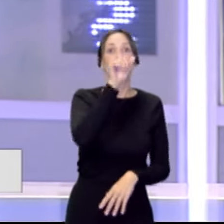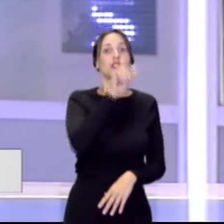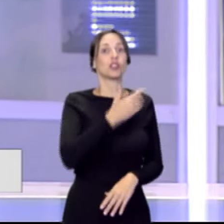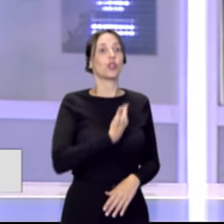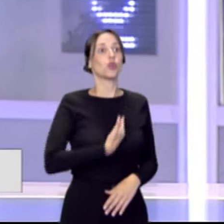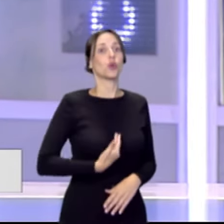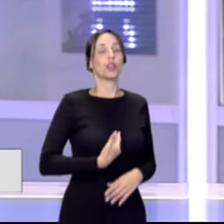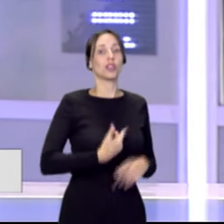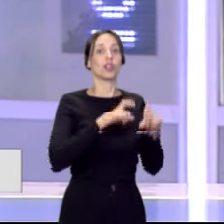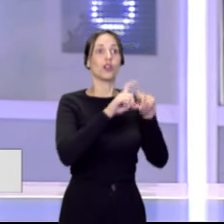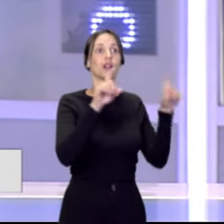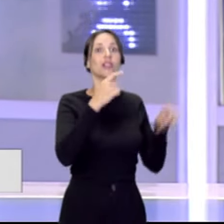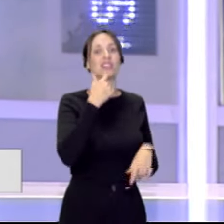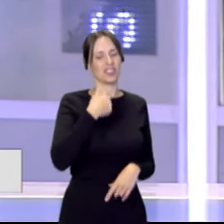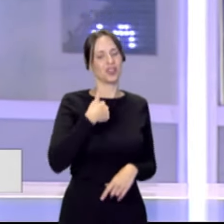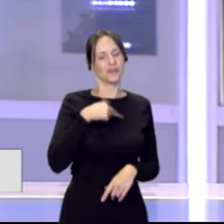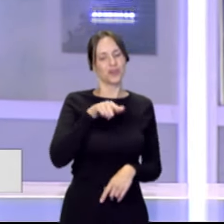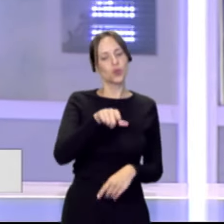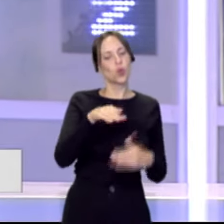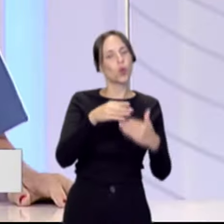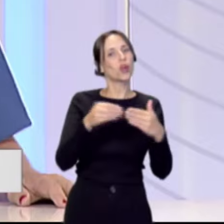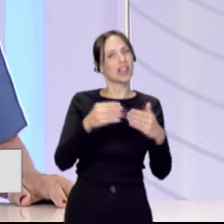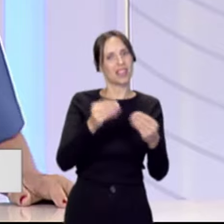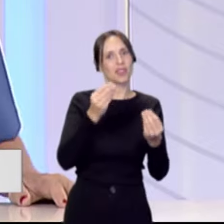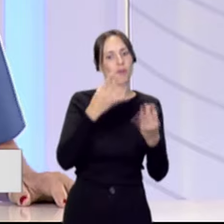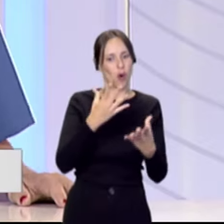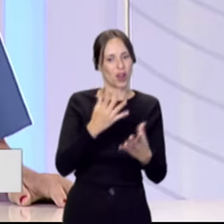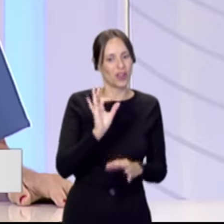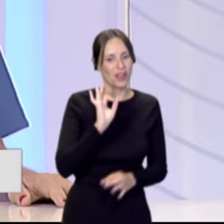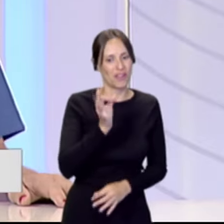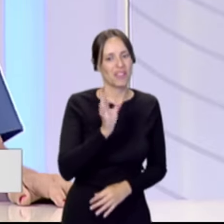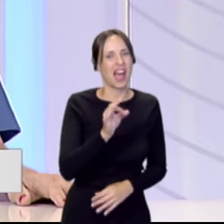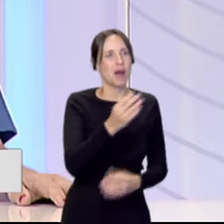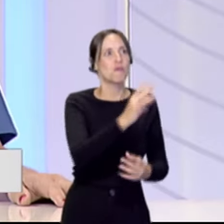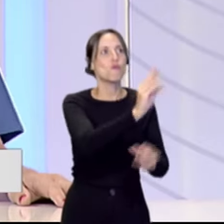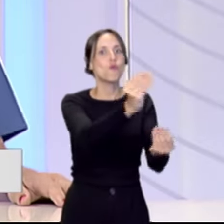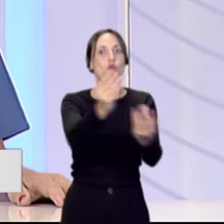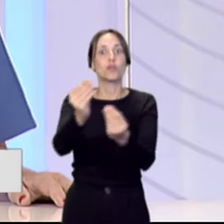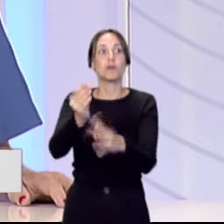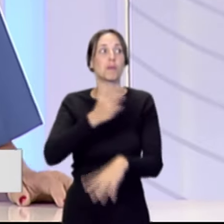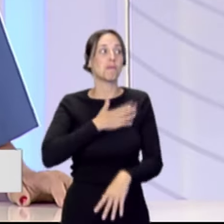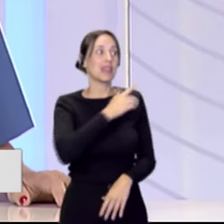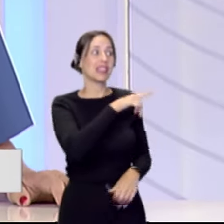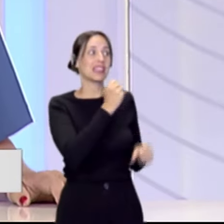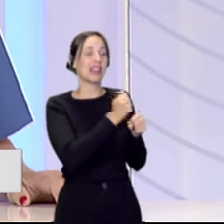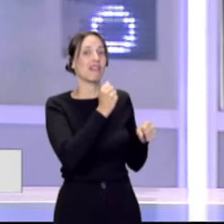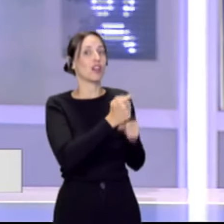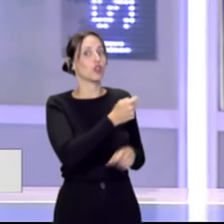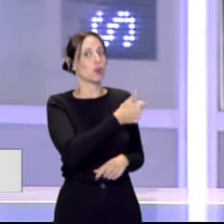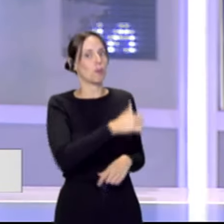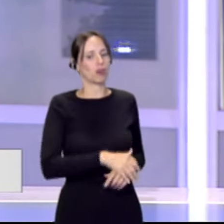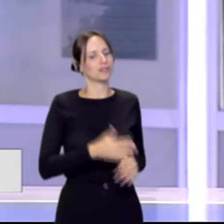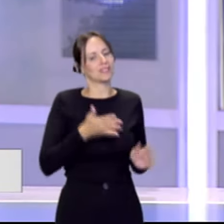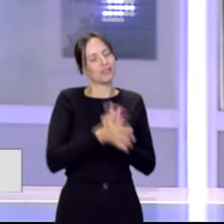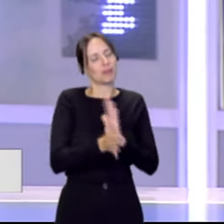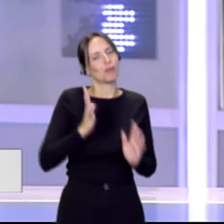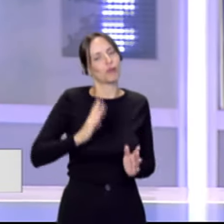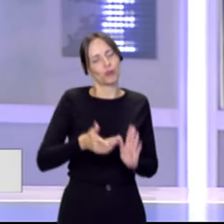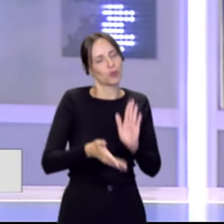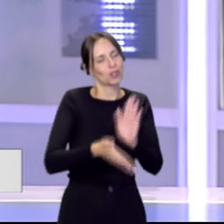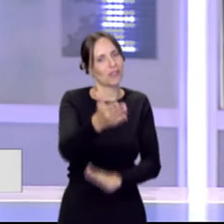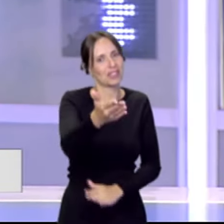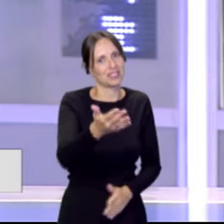clientes tengo más, pero buenos trabajadores no. Así que hagan el favor de irse. O sea que creo que es una respuesta bastante inteligente,